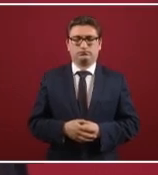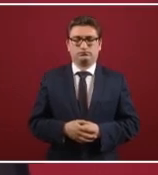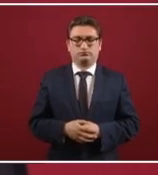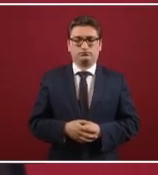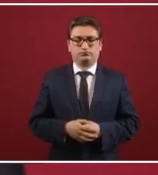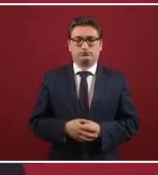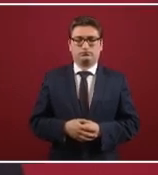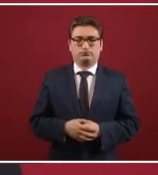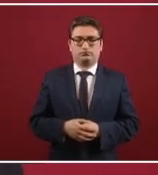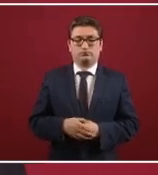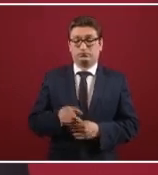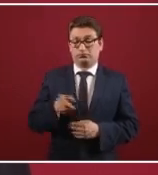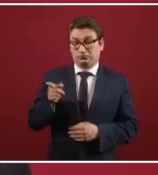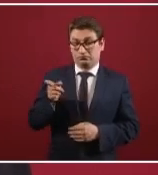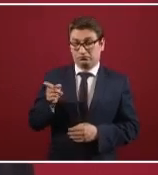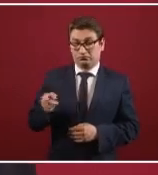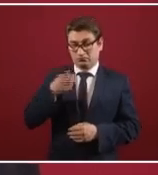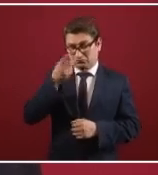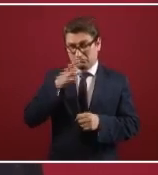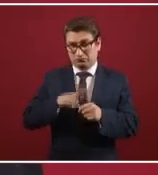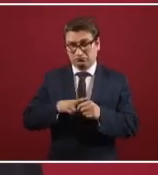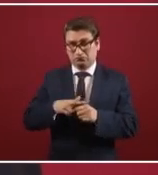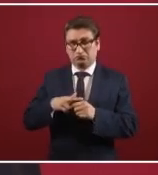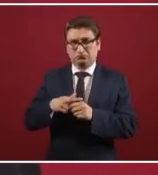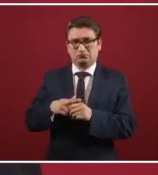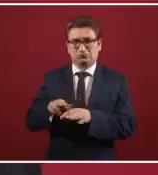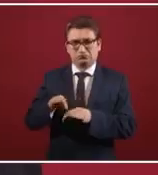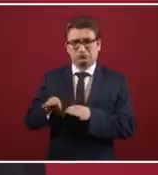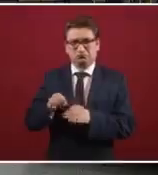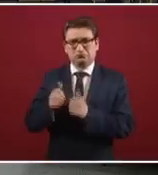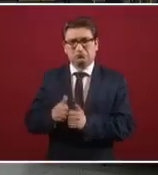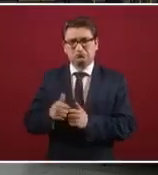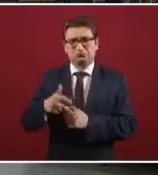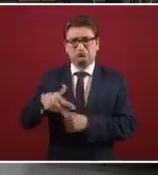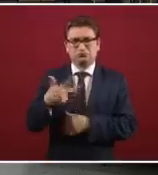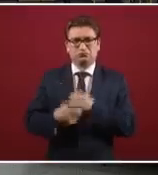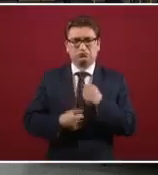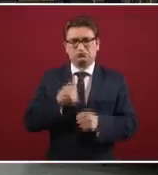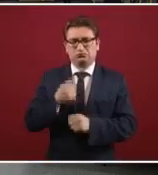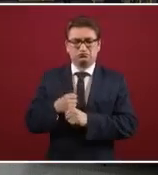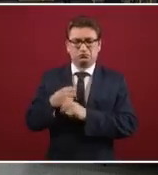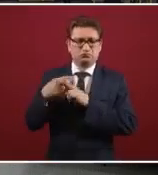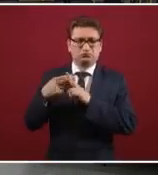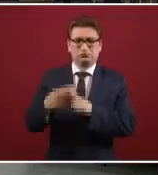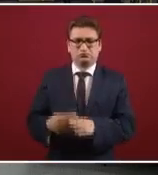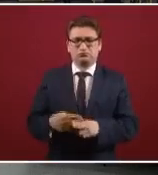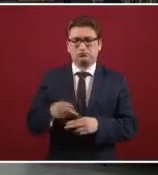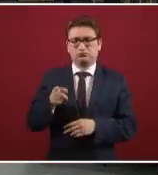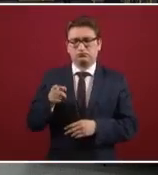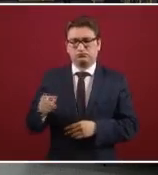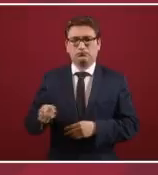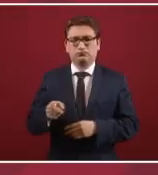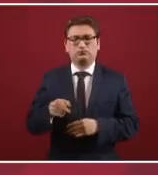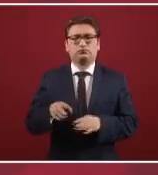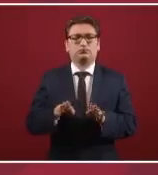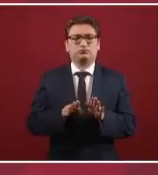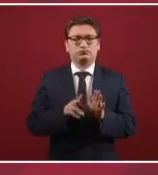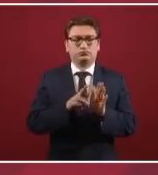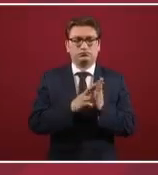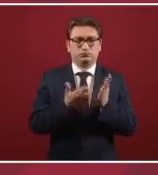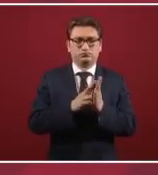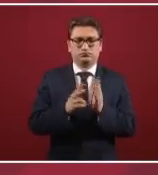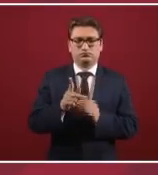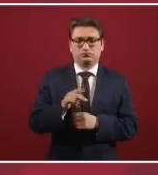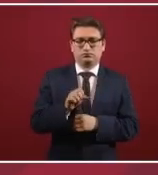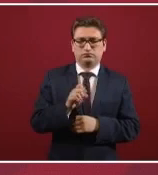que mantiene 13 años y le da una declaración a la revista proceso